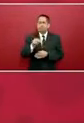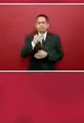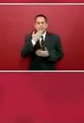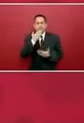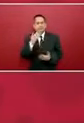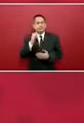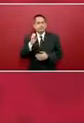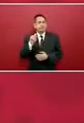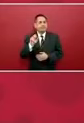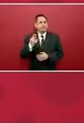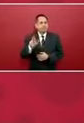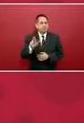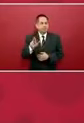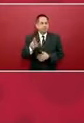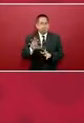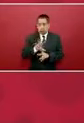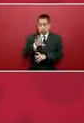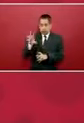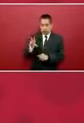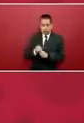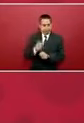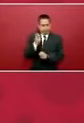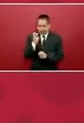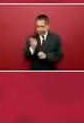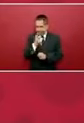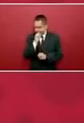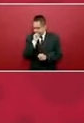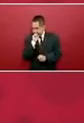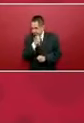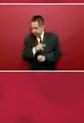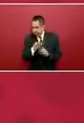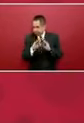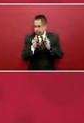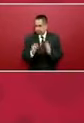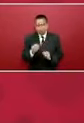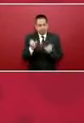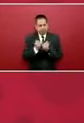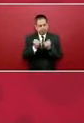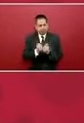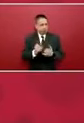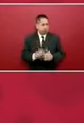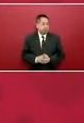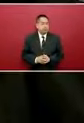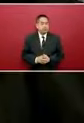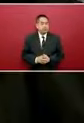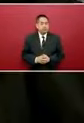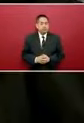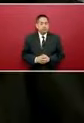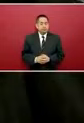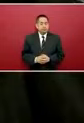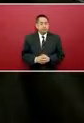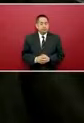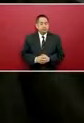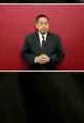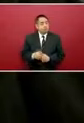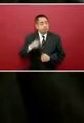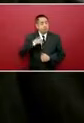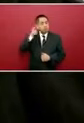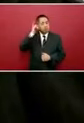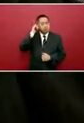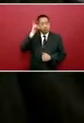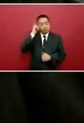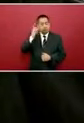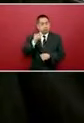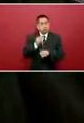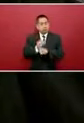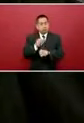todo de esta forma. Yo espero que, así como estamos